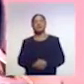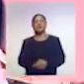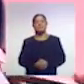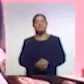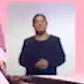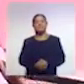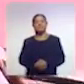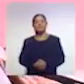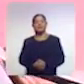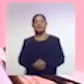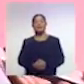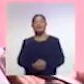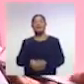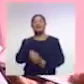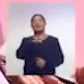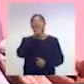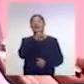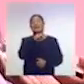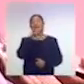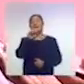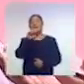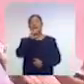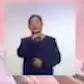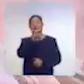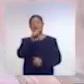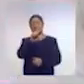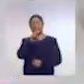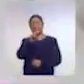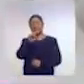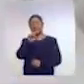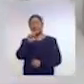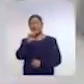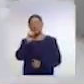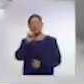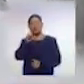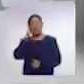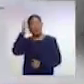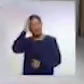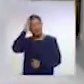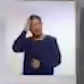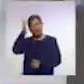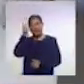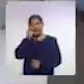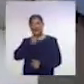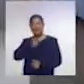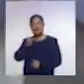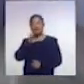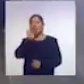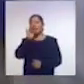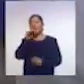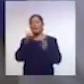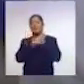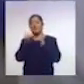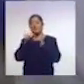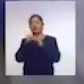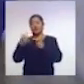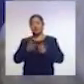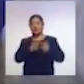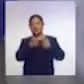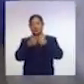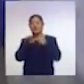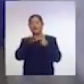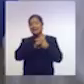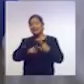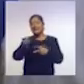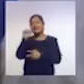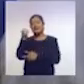El secretario de Desarrollo Económico, Jorge Luis Vázquez Rodríguez, informó que con una inversión superior a los 40 millones de pesos,